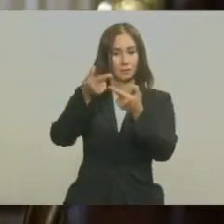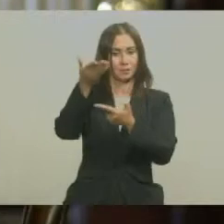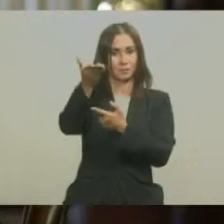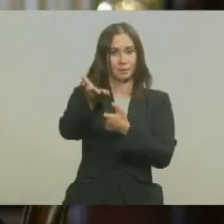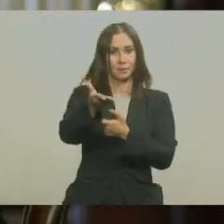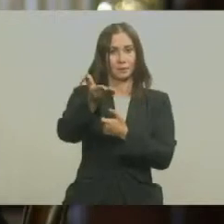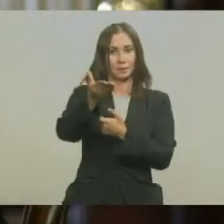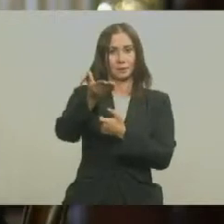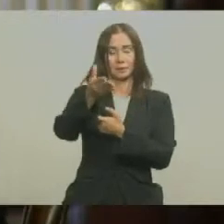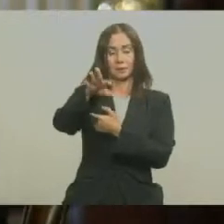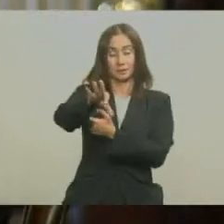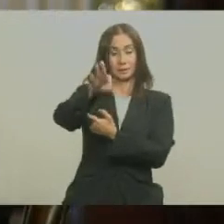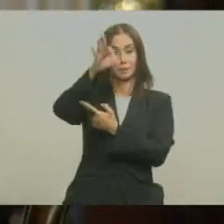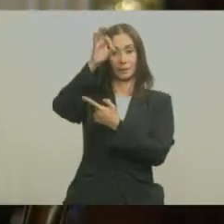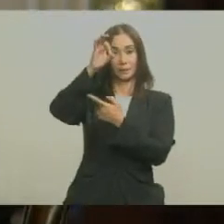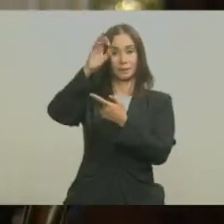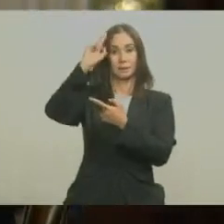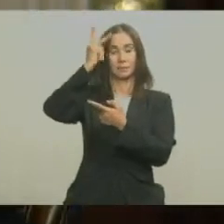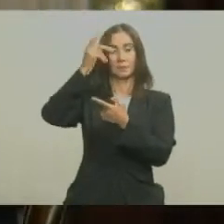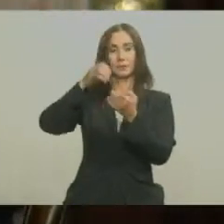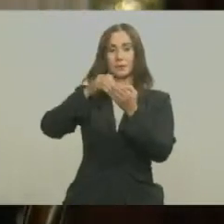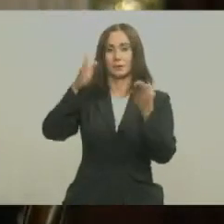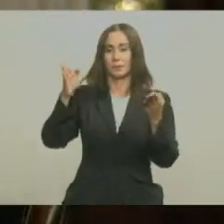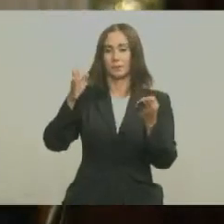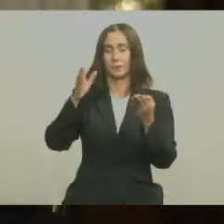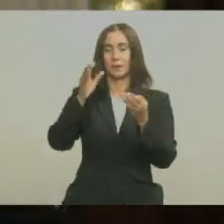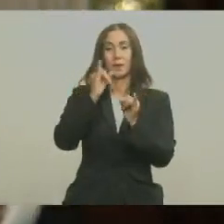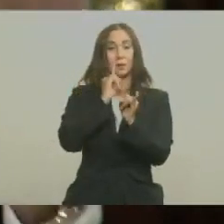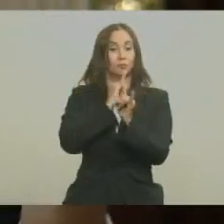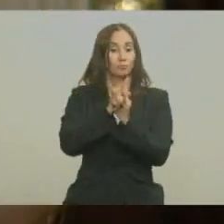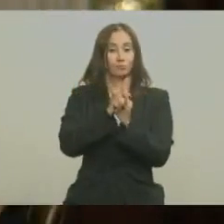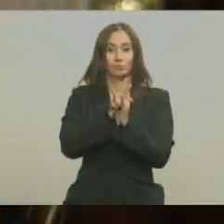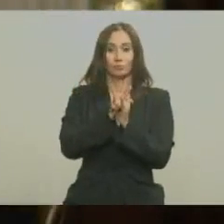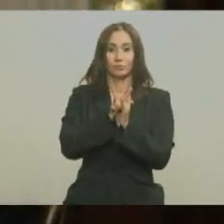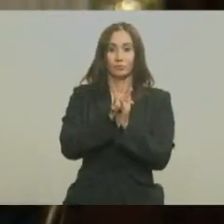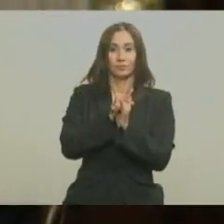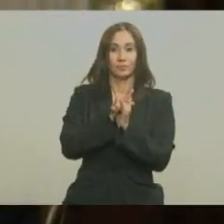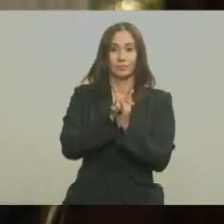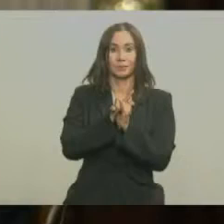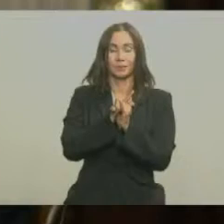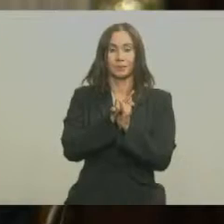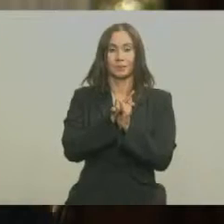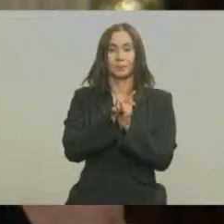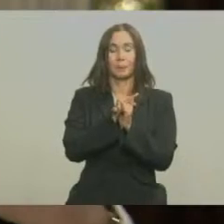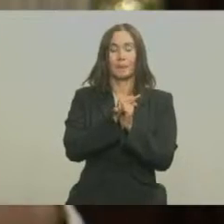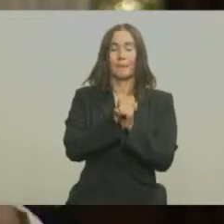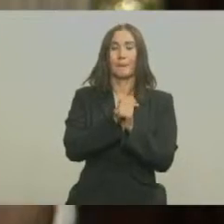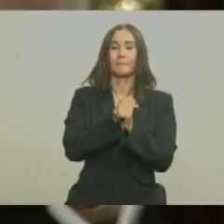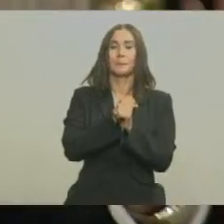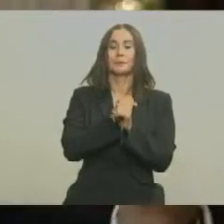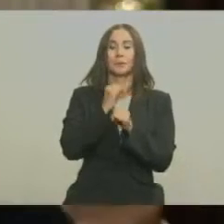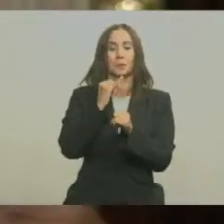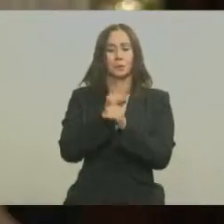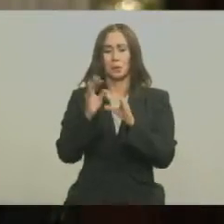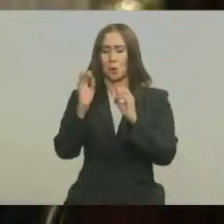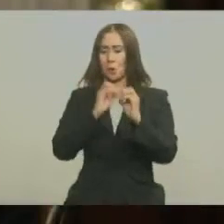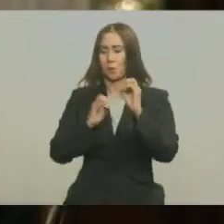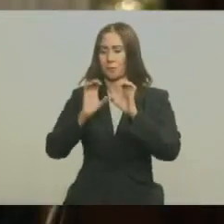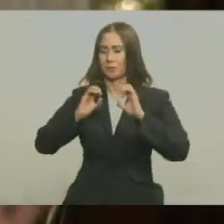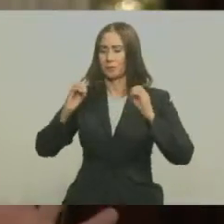públicas y no es una institución, ni tiene tampoco, ni va a tener